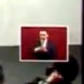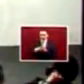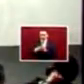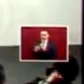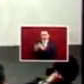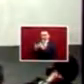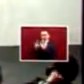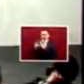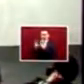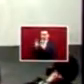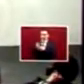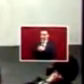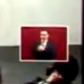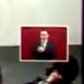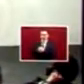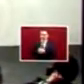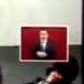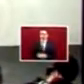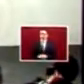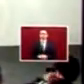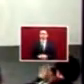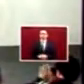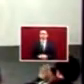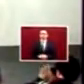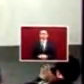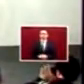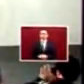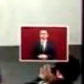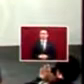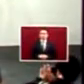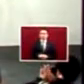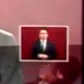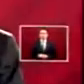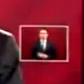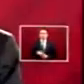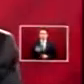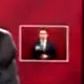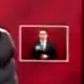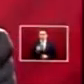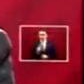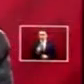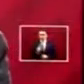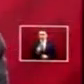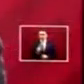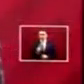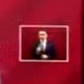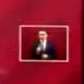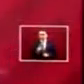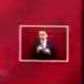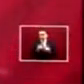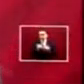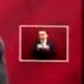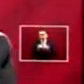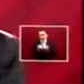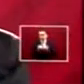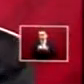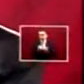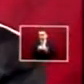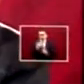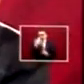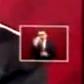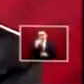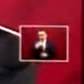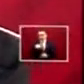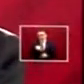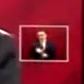una imposición de aranceles del 5%. Se antoja muy difícil que de aquí al sábado o al domingo las